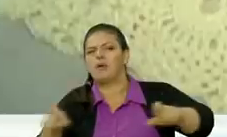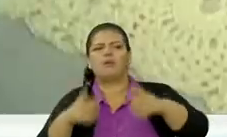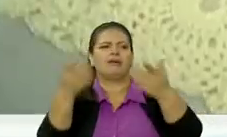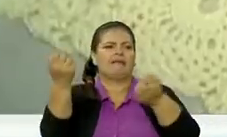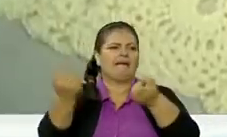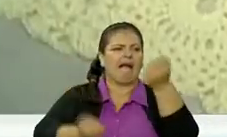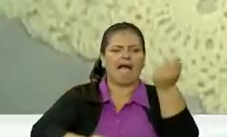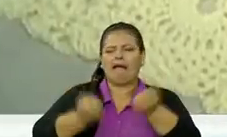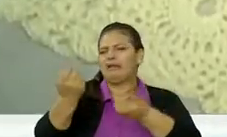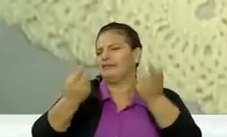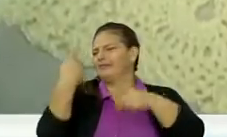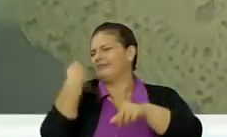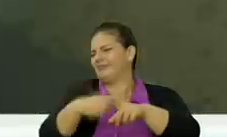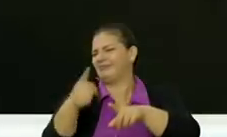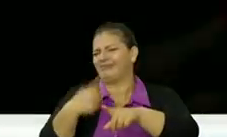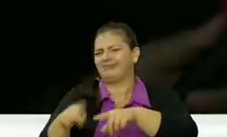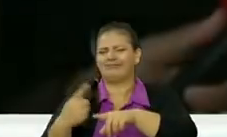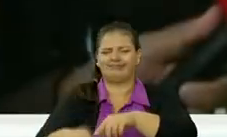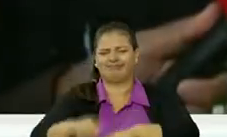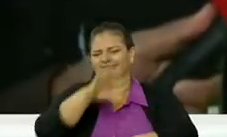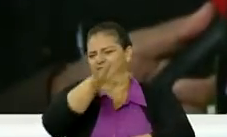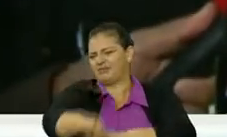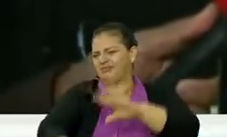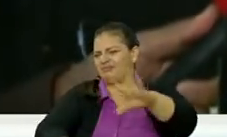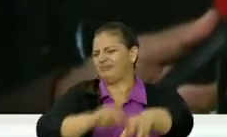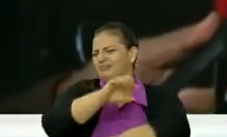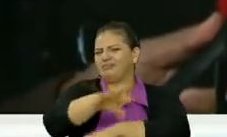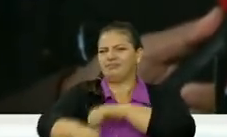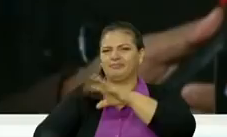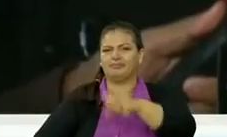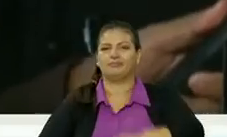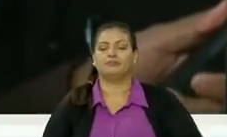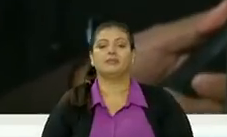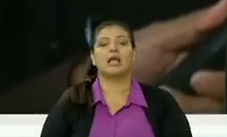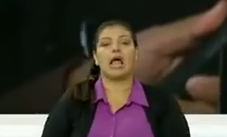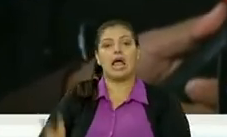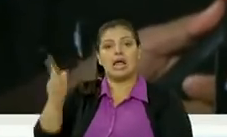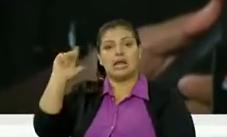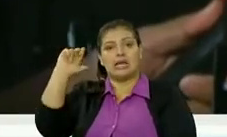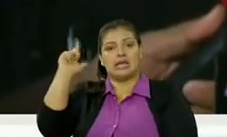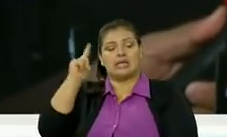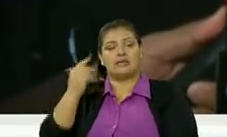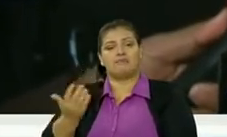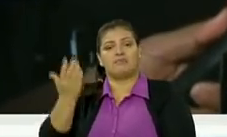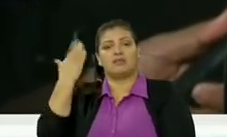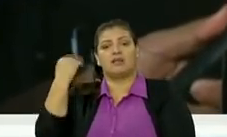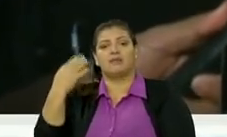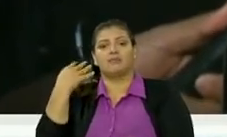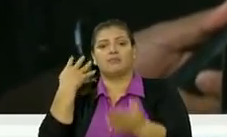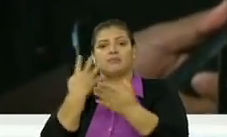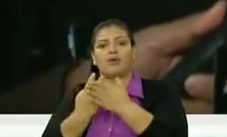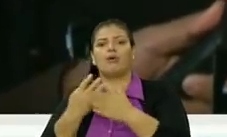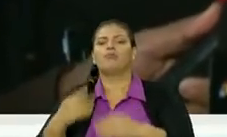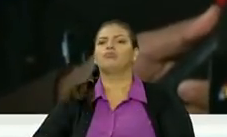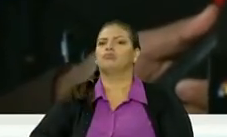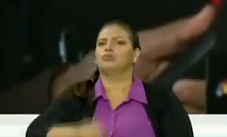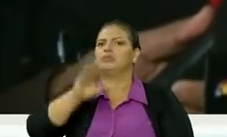inmuebles encontraron dos armas de fuego. Quien tiene 5 detenciones por robo a mano armada y tenencia